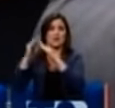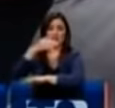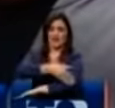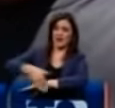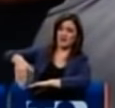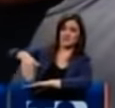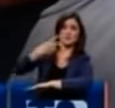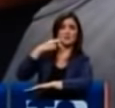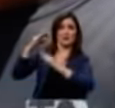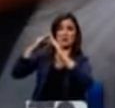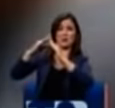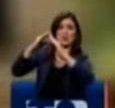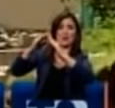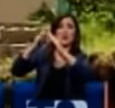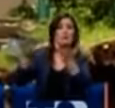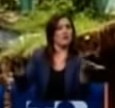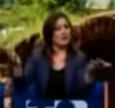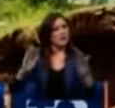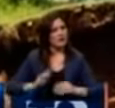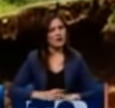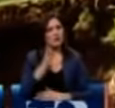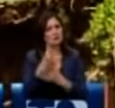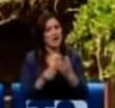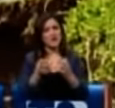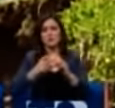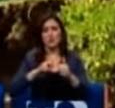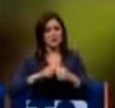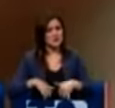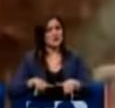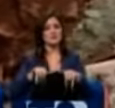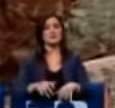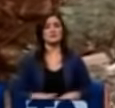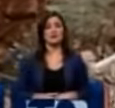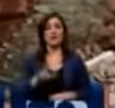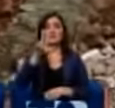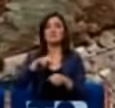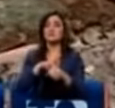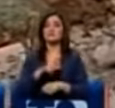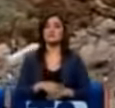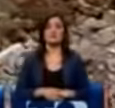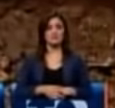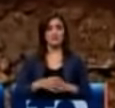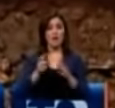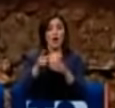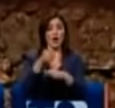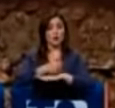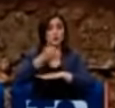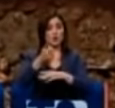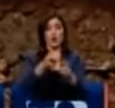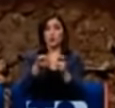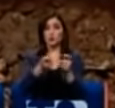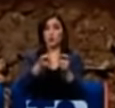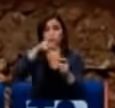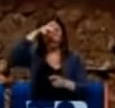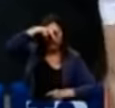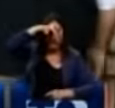entera. Mire dónde está ya ahora. La falla ha cedido ya en 3 ocasiones. La Agencia de Regulación y Control Minero, ARCOM, y